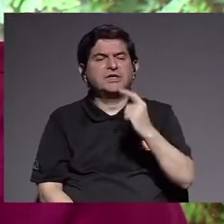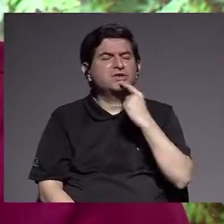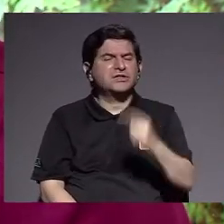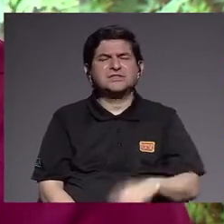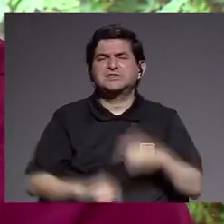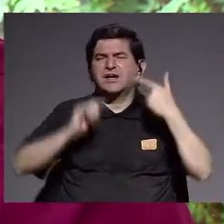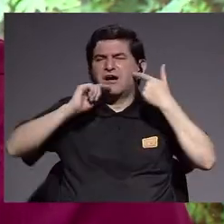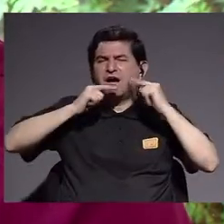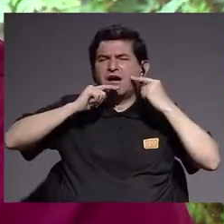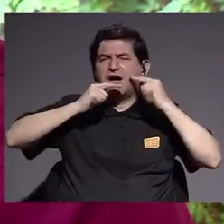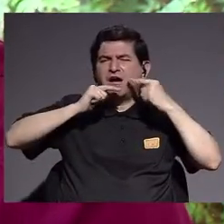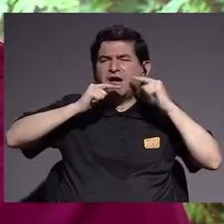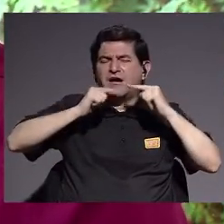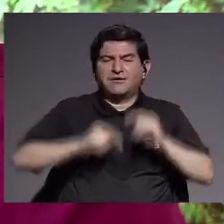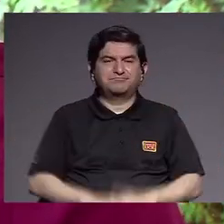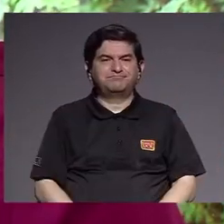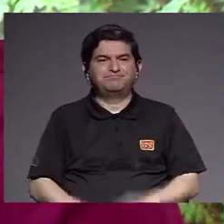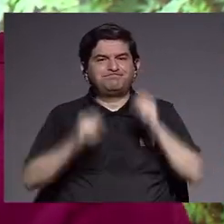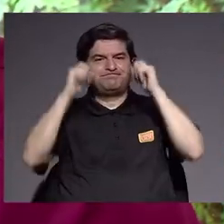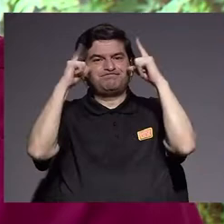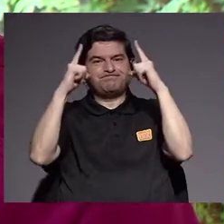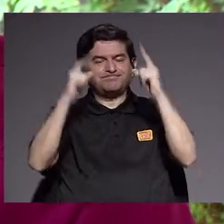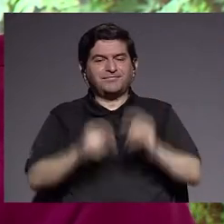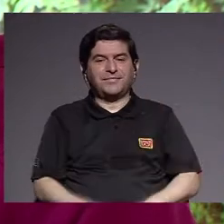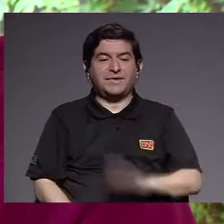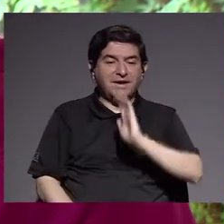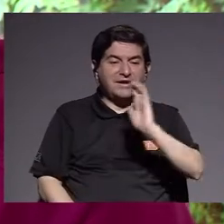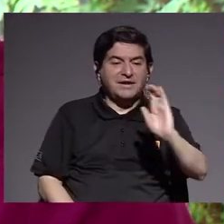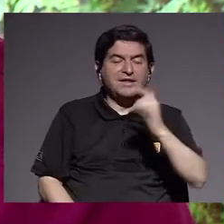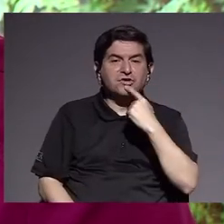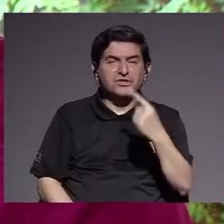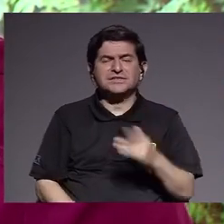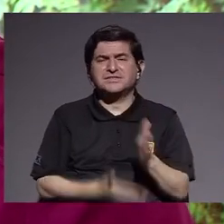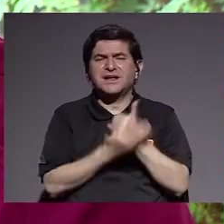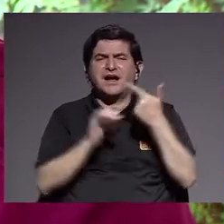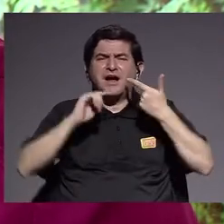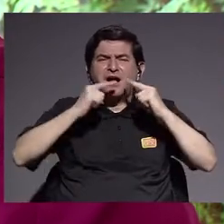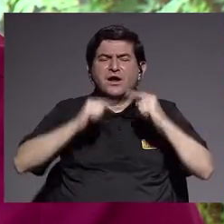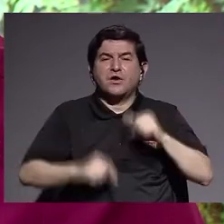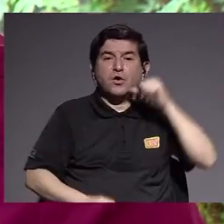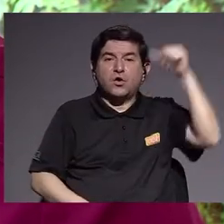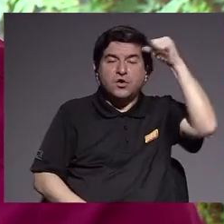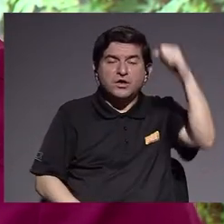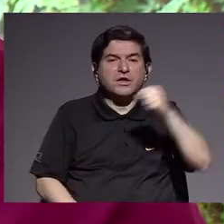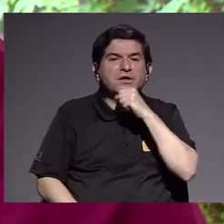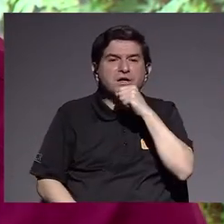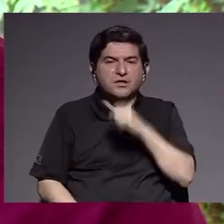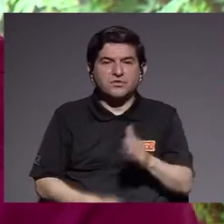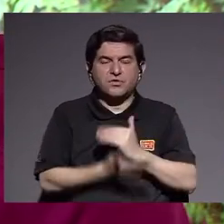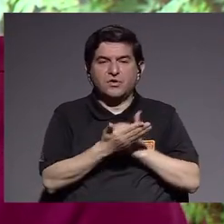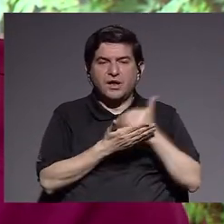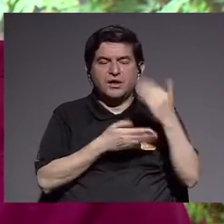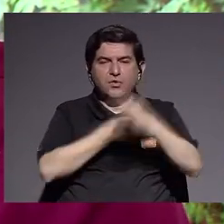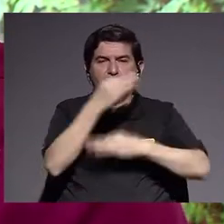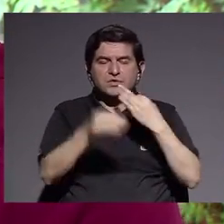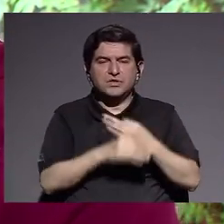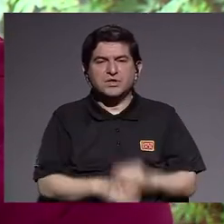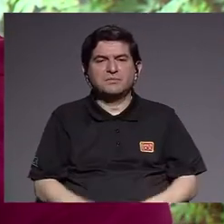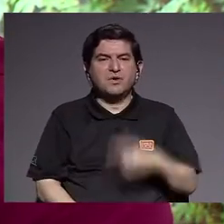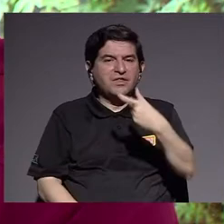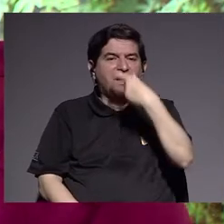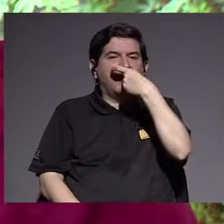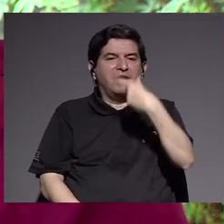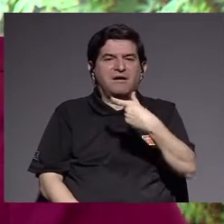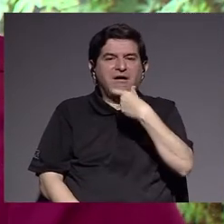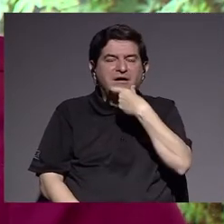y en caso los adultos mayores si tienen algún tipo de prótesis dental instantes a clases estén grabando revisarles